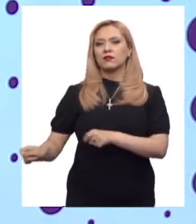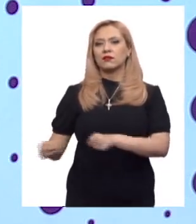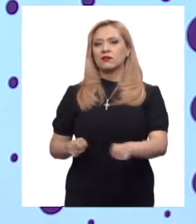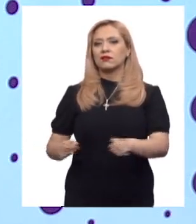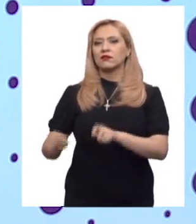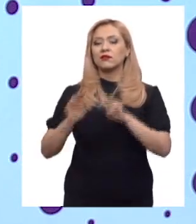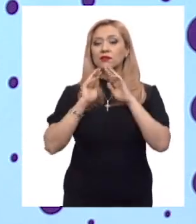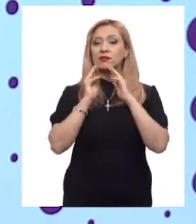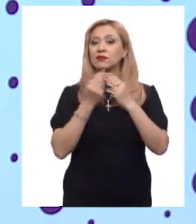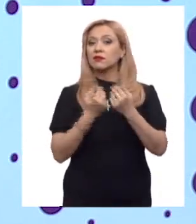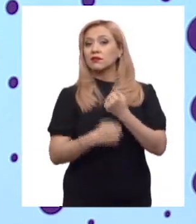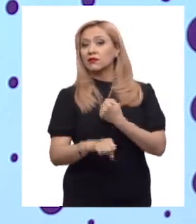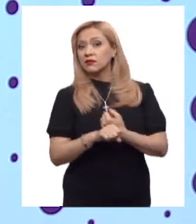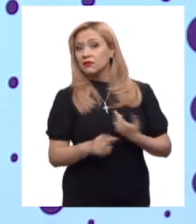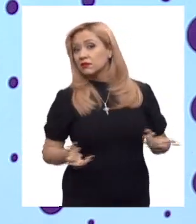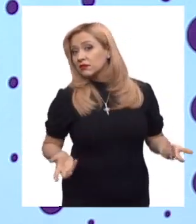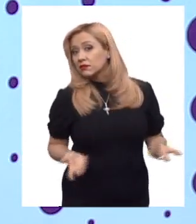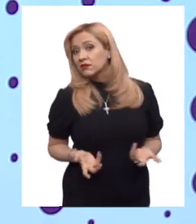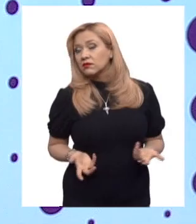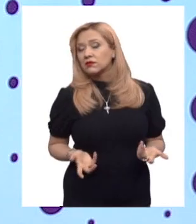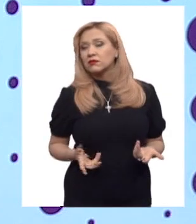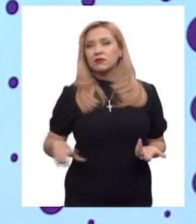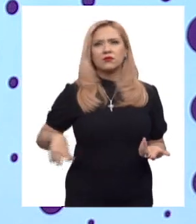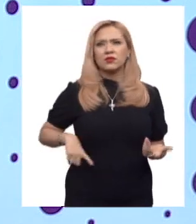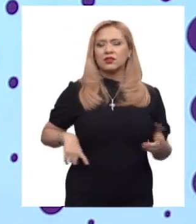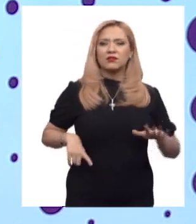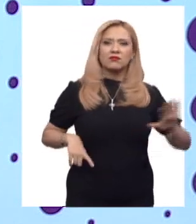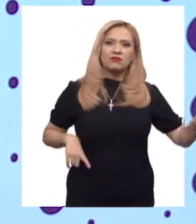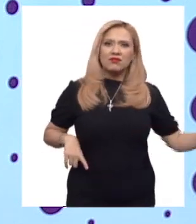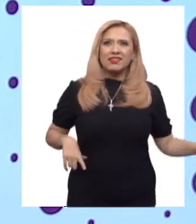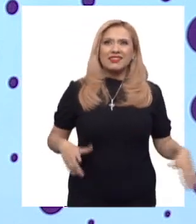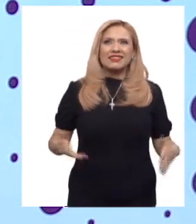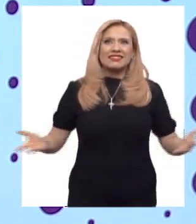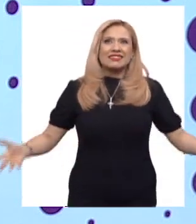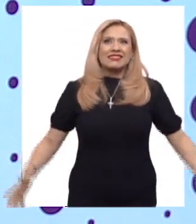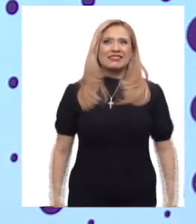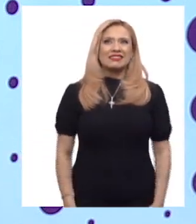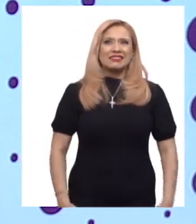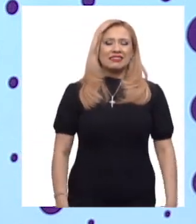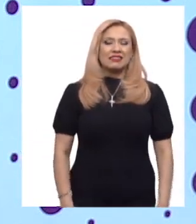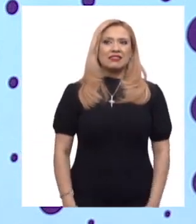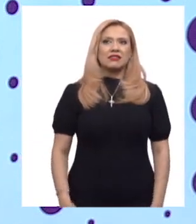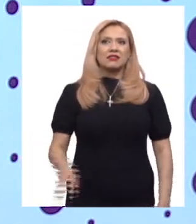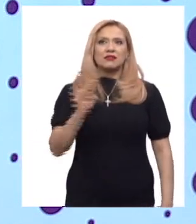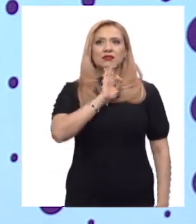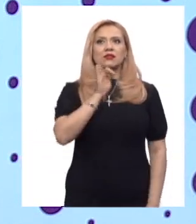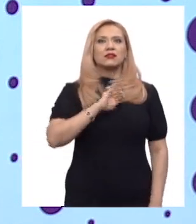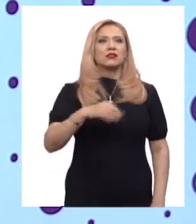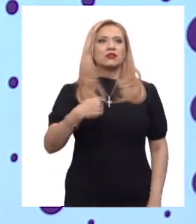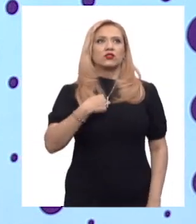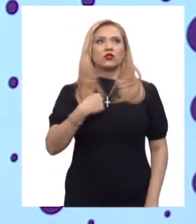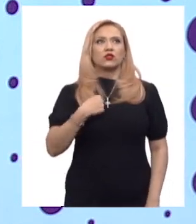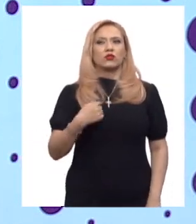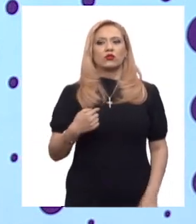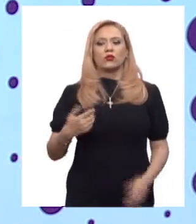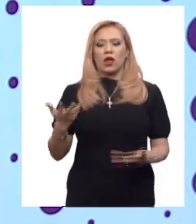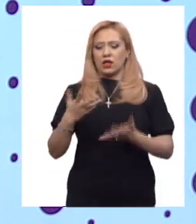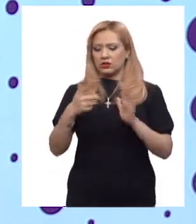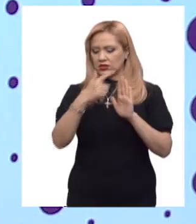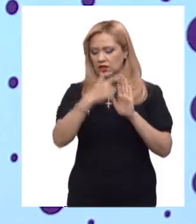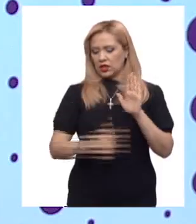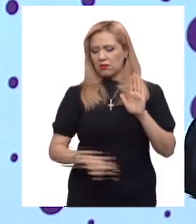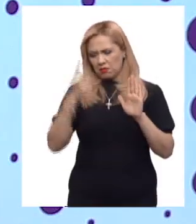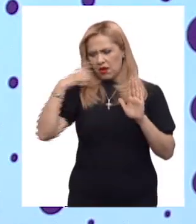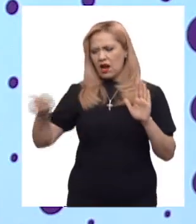crimen organizado, no necesariamente es por el Estado. Entonces, cuando puedas decir, si voy a generar un mecanismo de denuncia